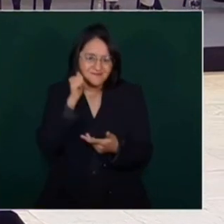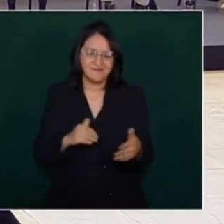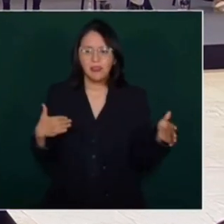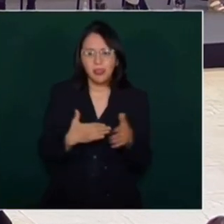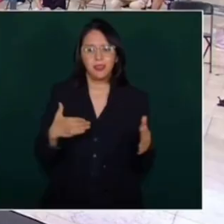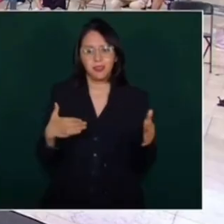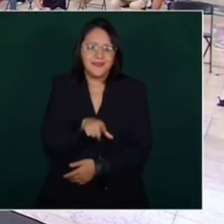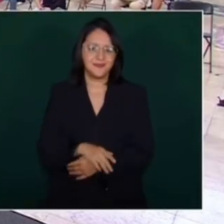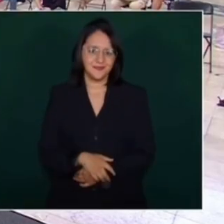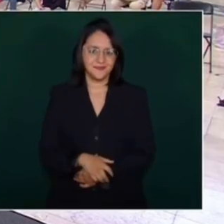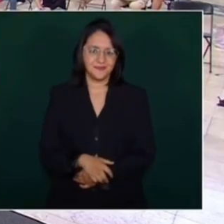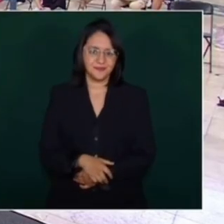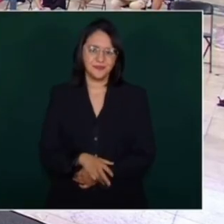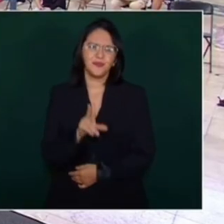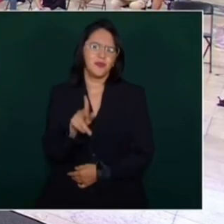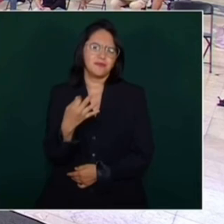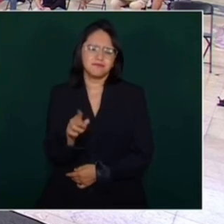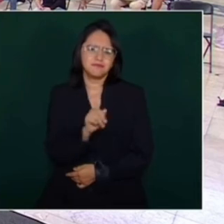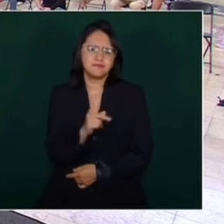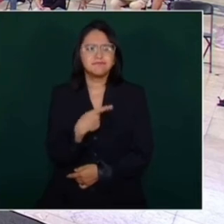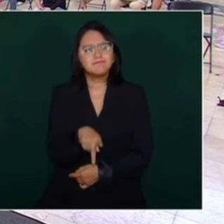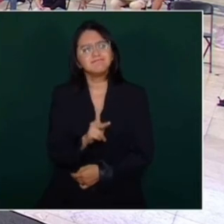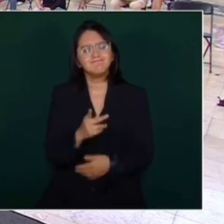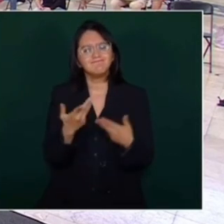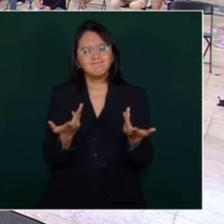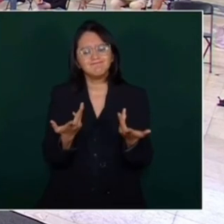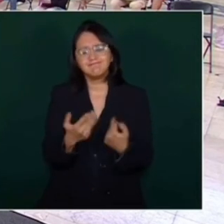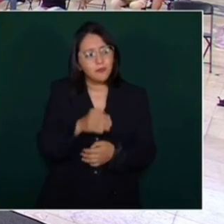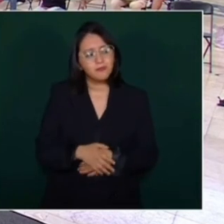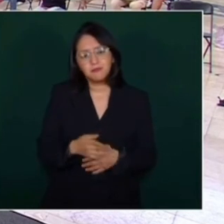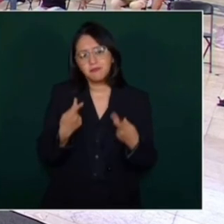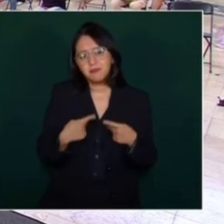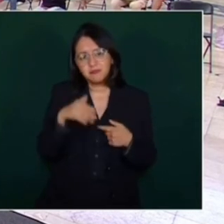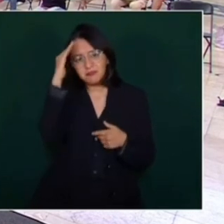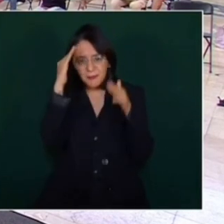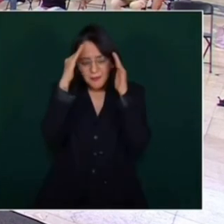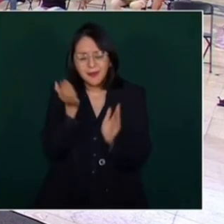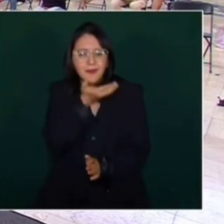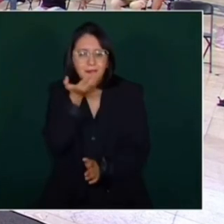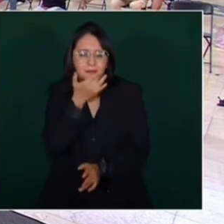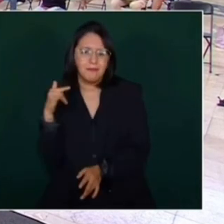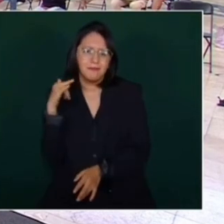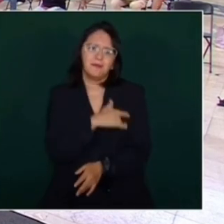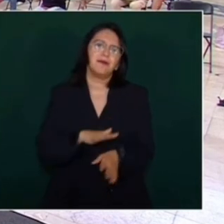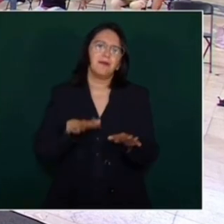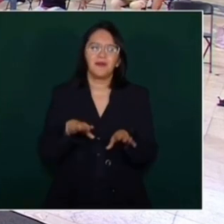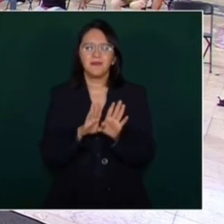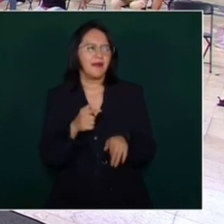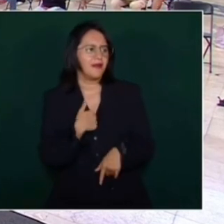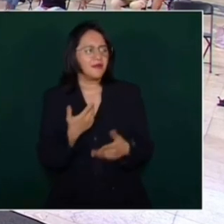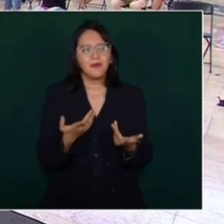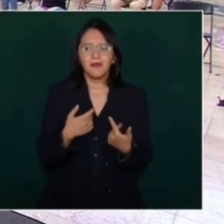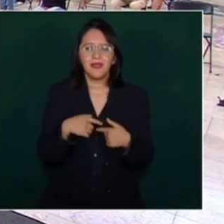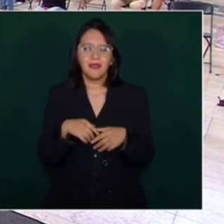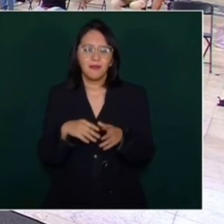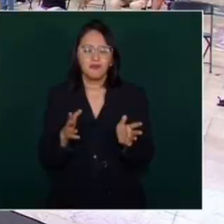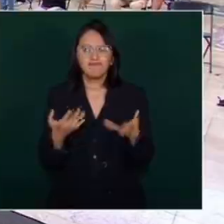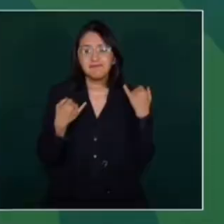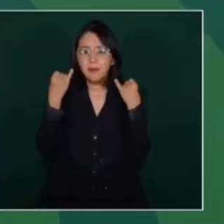obstáculos de esto. No lo digo de manera despectiva, pero sí son muy conservadores, muy hipócritas, porque se vuelven feministas, se vuelven